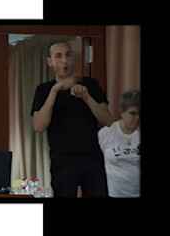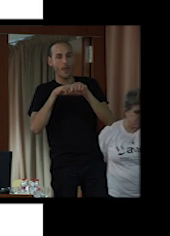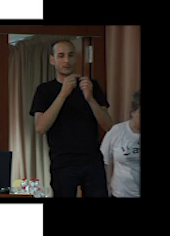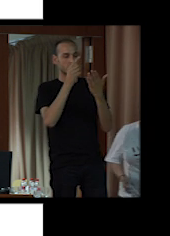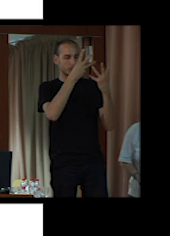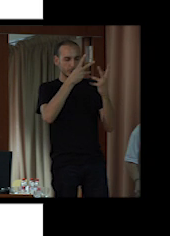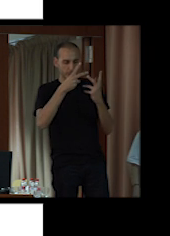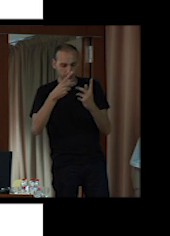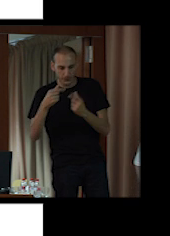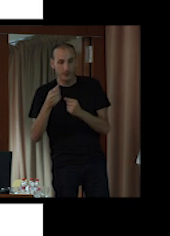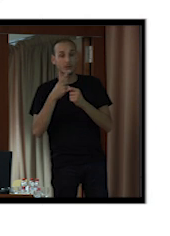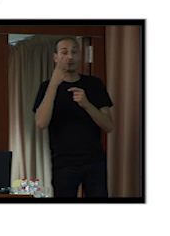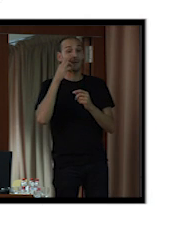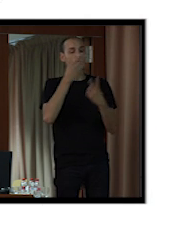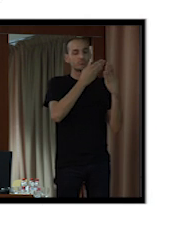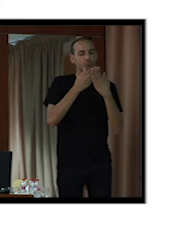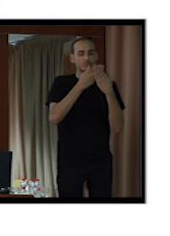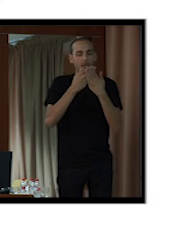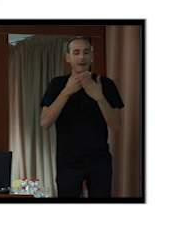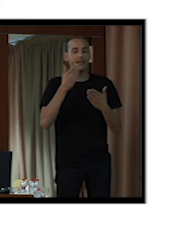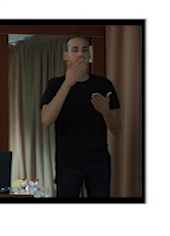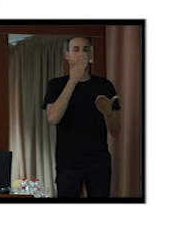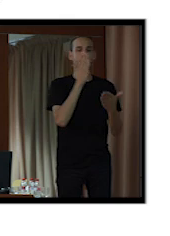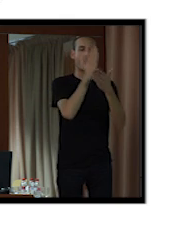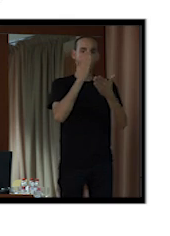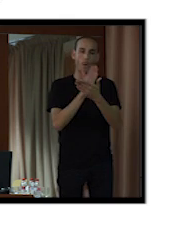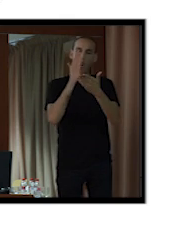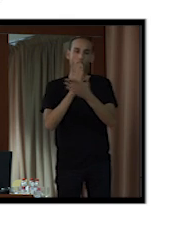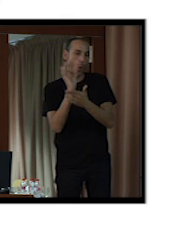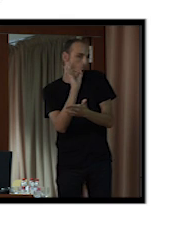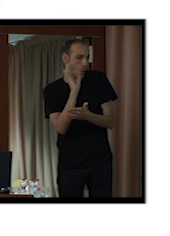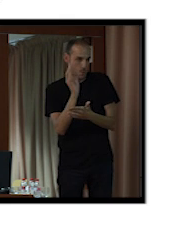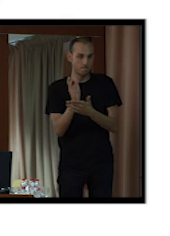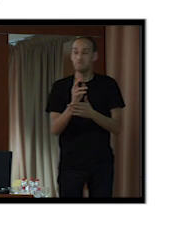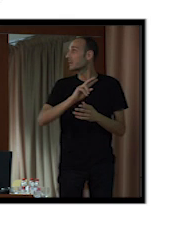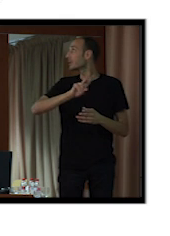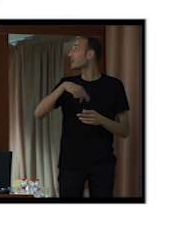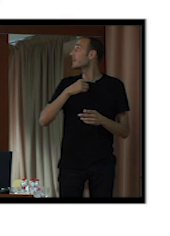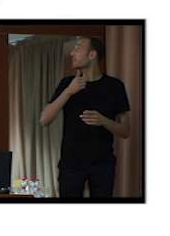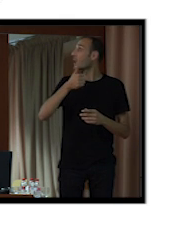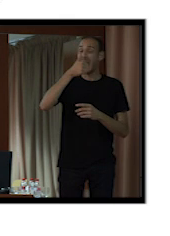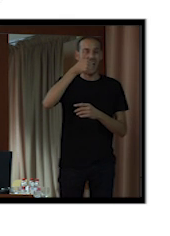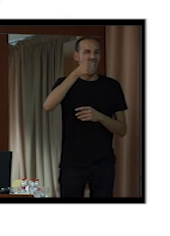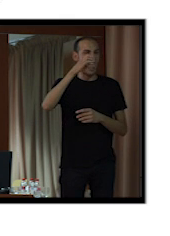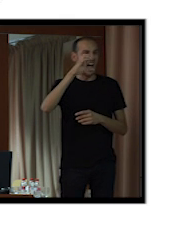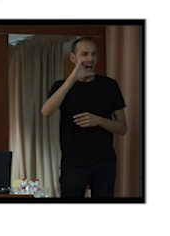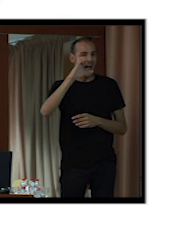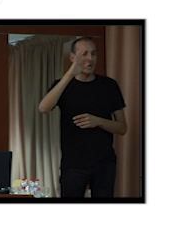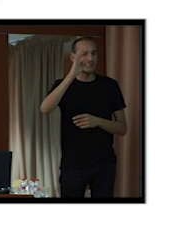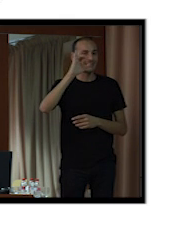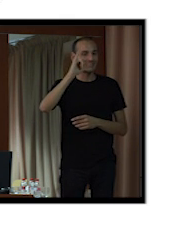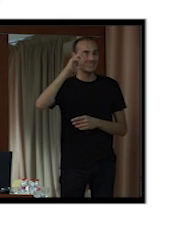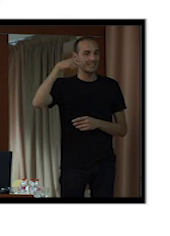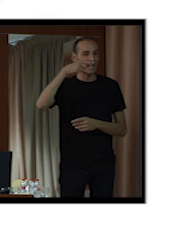de fraccionado está el sueño. Hay otra forma, que es mediante la actigrafía. ¿Habéis oído hablar de la actigrafía? Ahora lo explicaré.